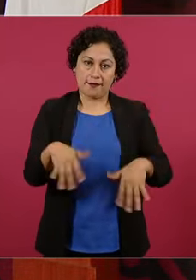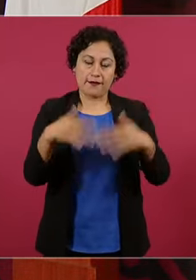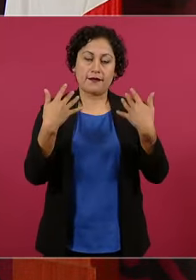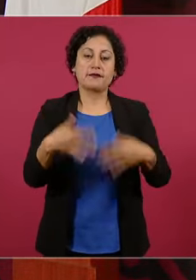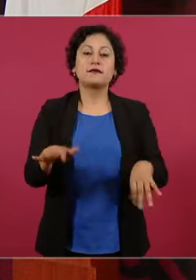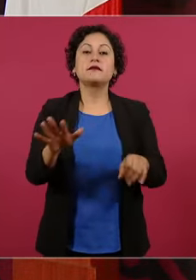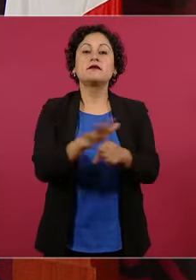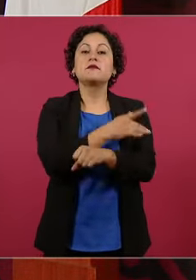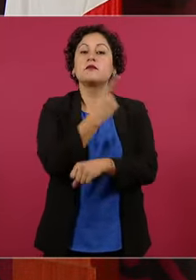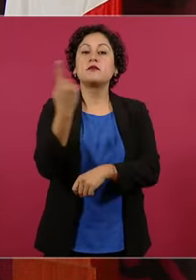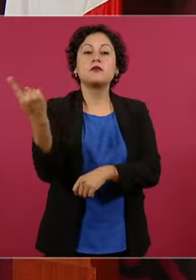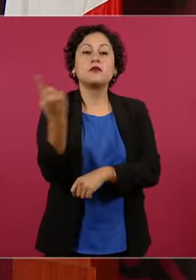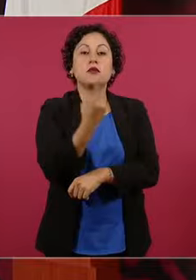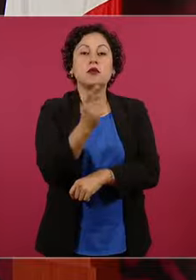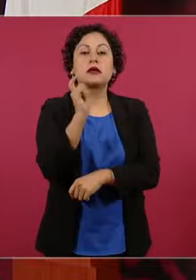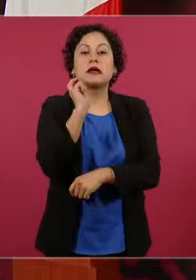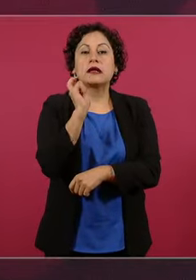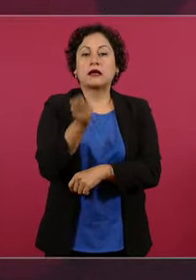contraten